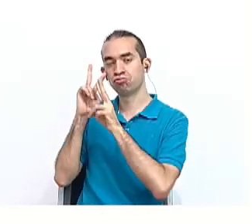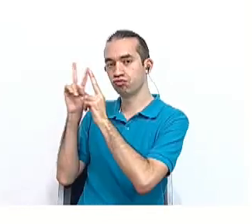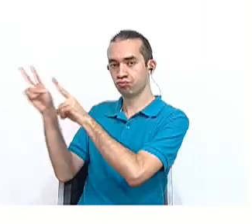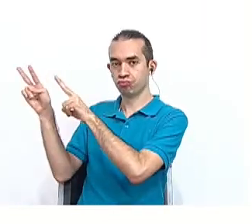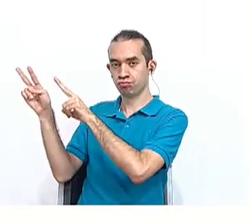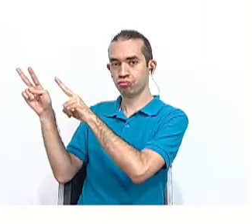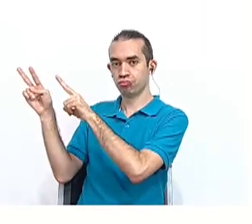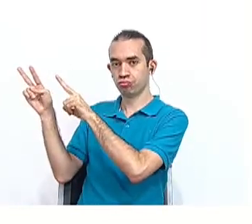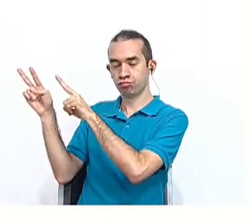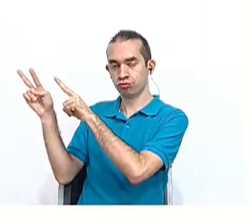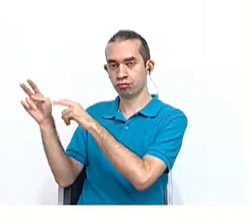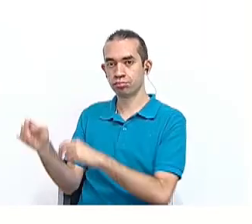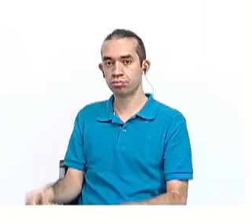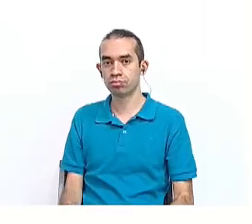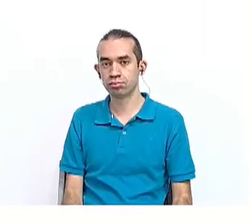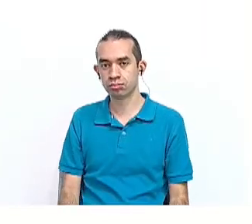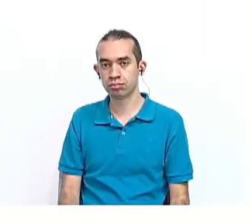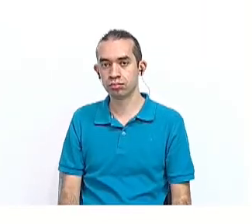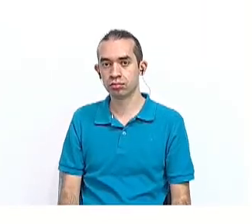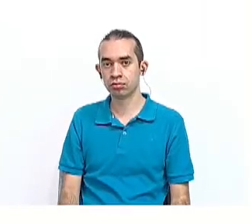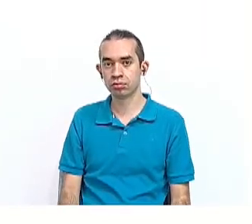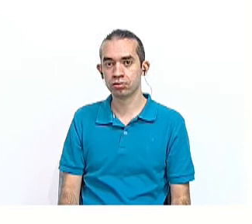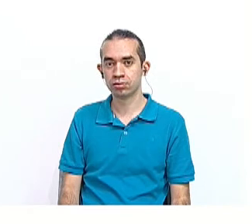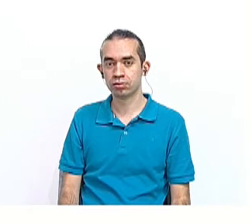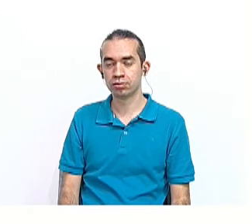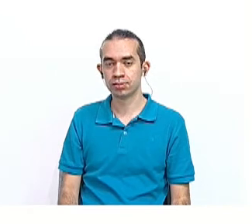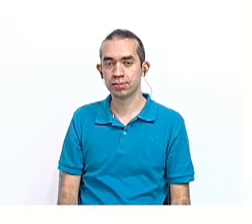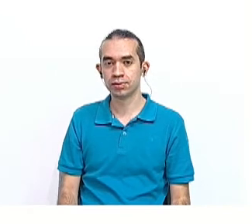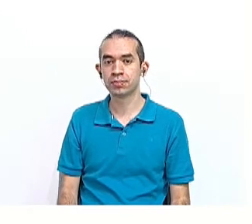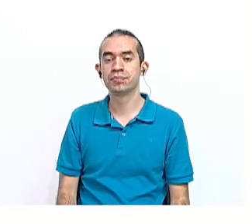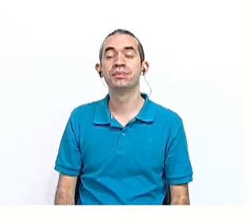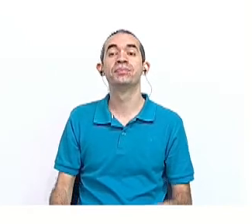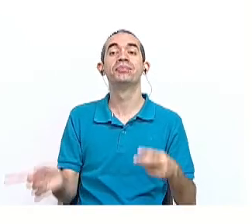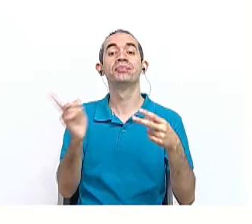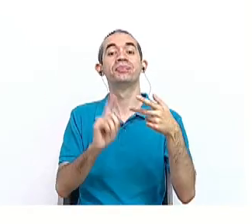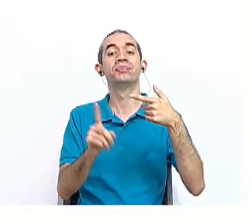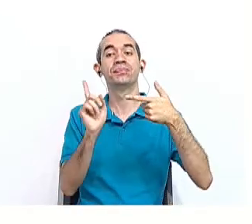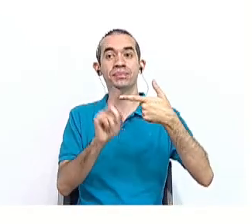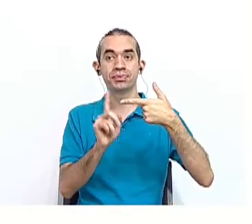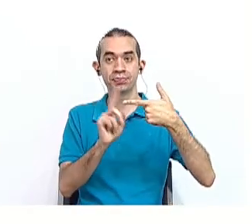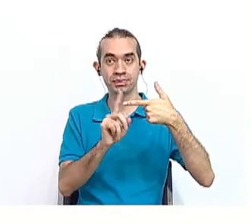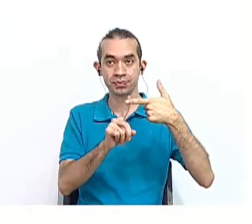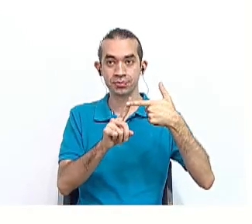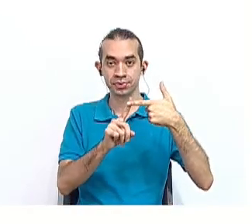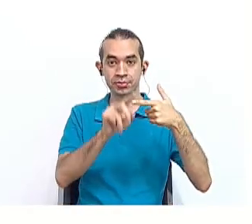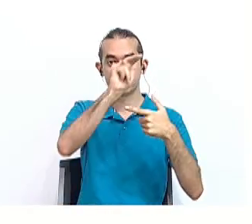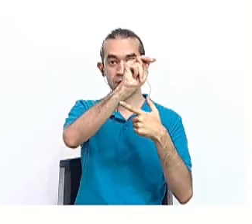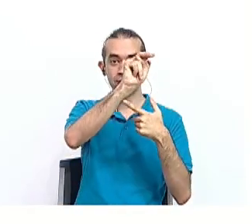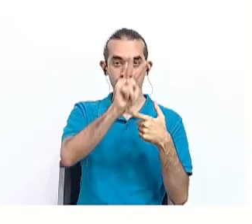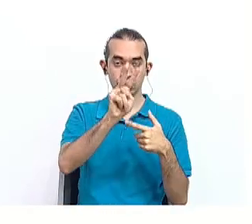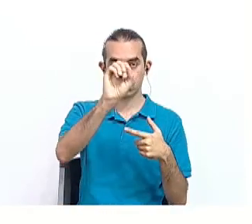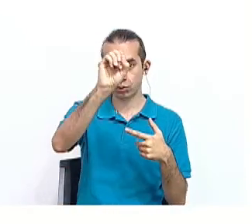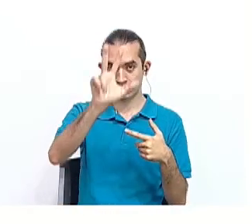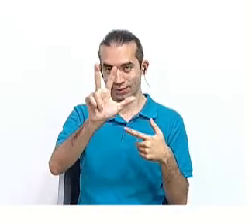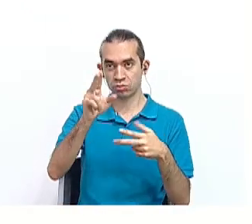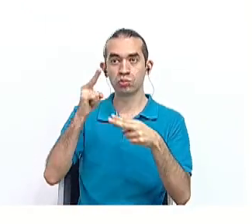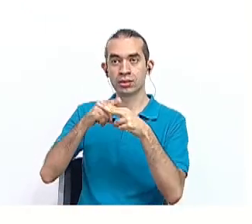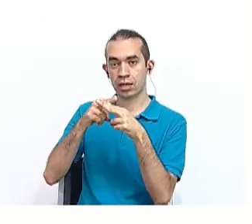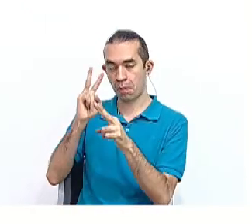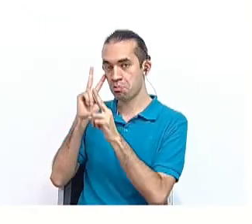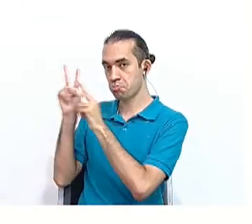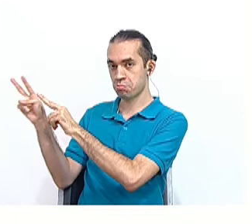óxido de hierro 3. Vean qué curioso. La segunda fórmula química recibe el nombre